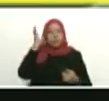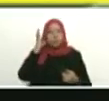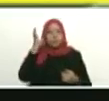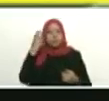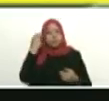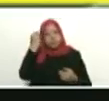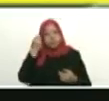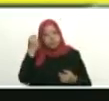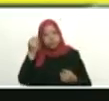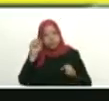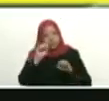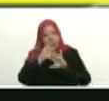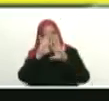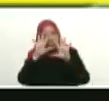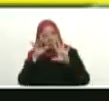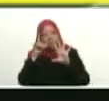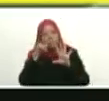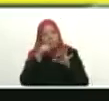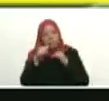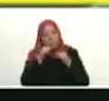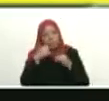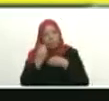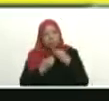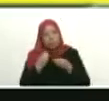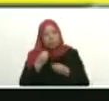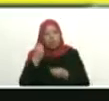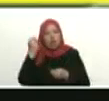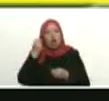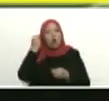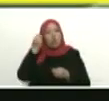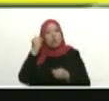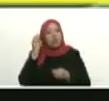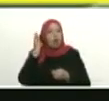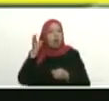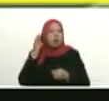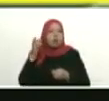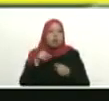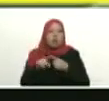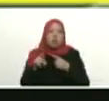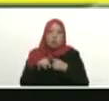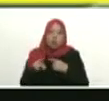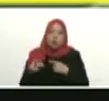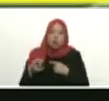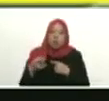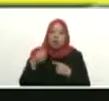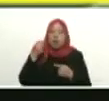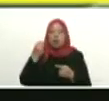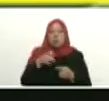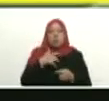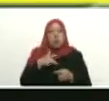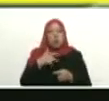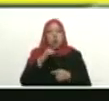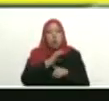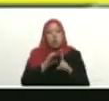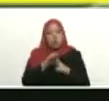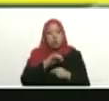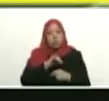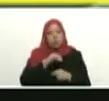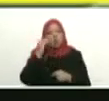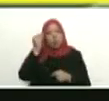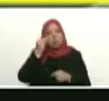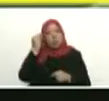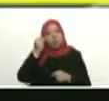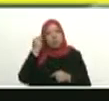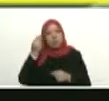crítica. La clave es crear una conciencia crítica, una conciencia culta, un